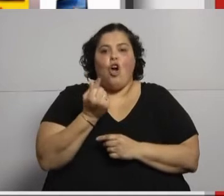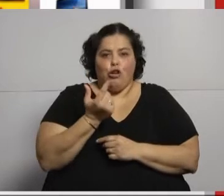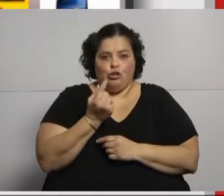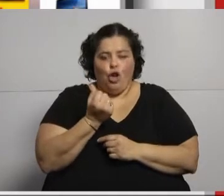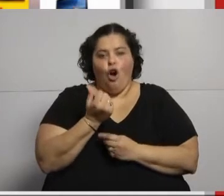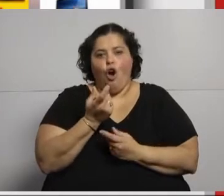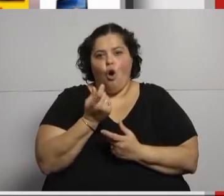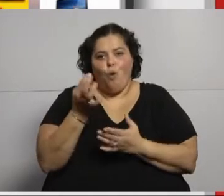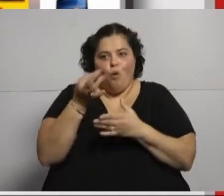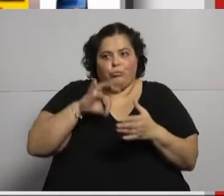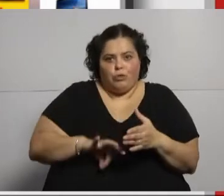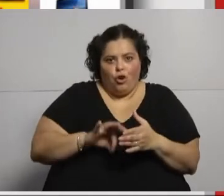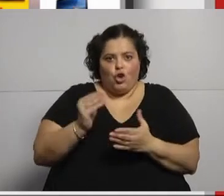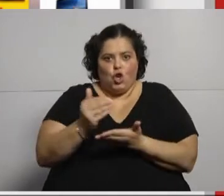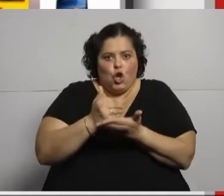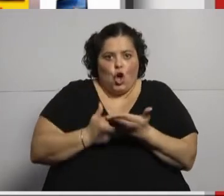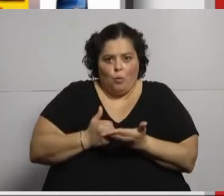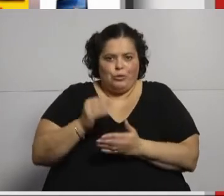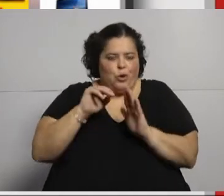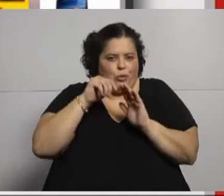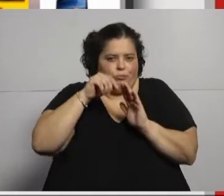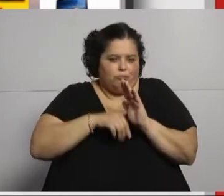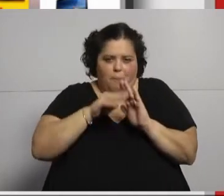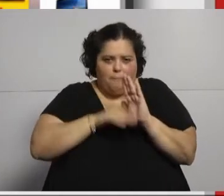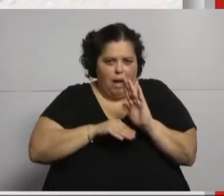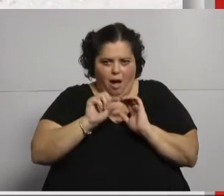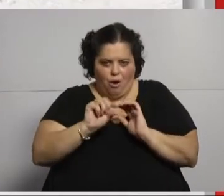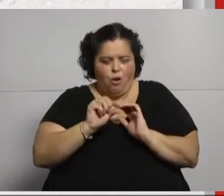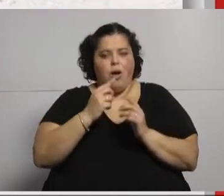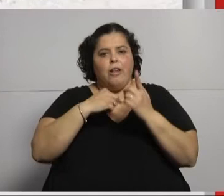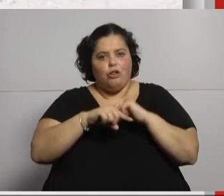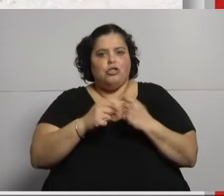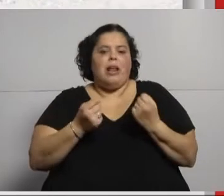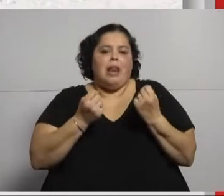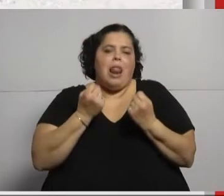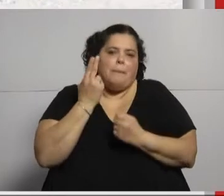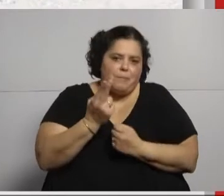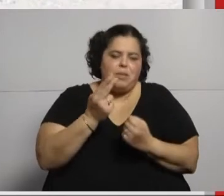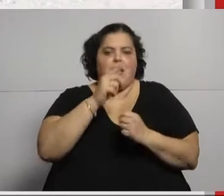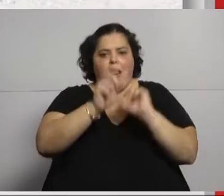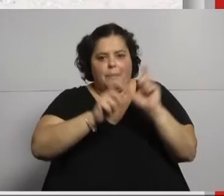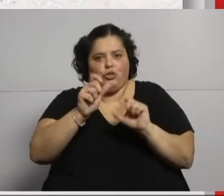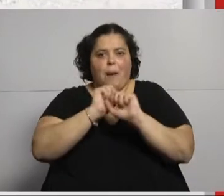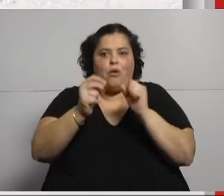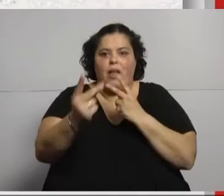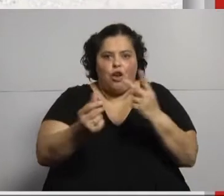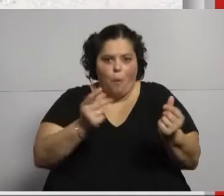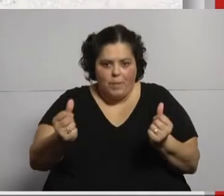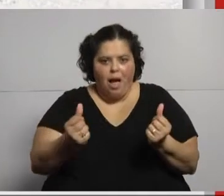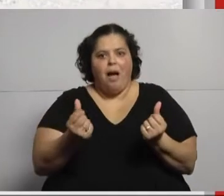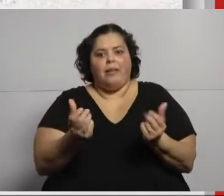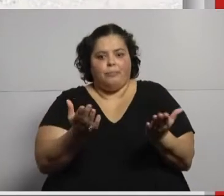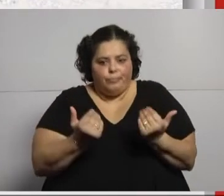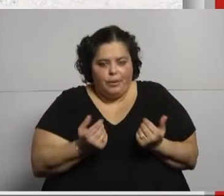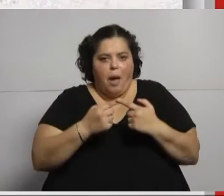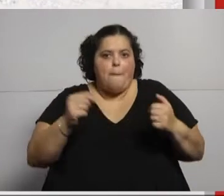que les permite a los ciudadanos poder ofrecer estos productos y hacer más fácil la comercialización de los mismos